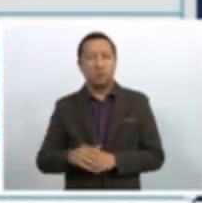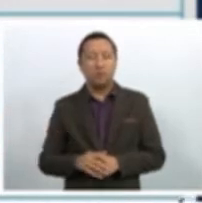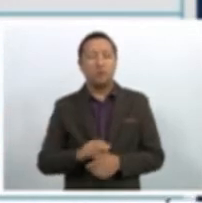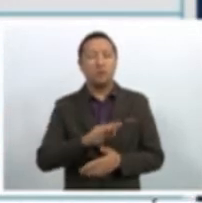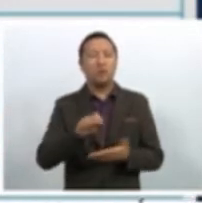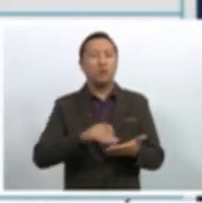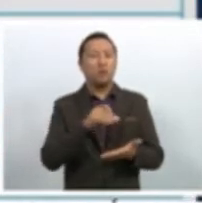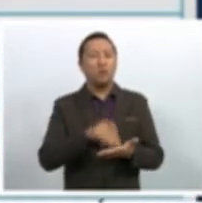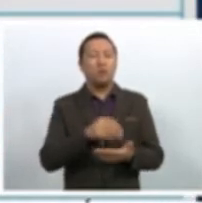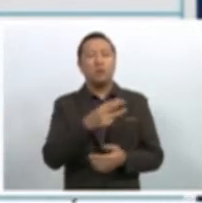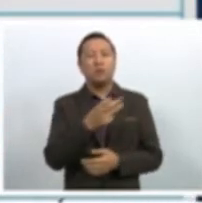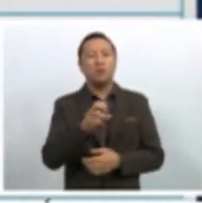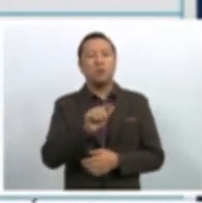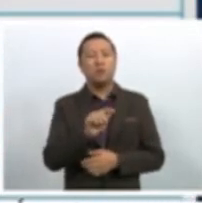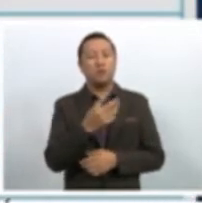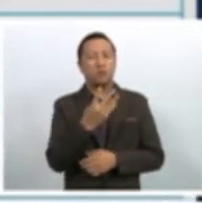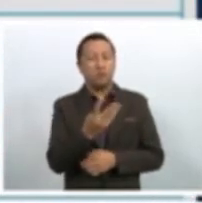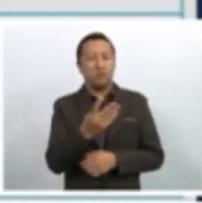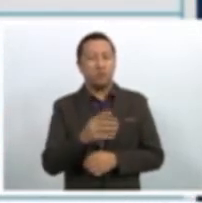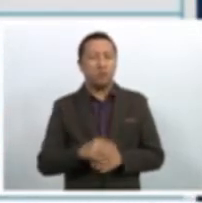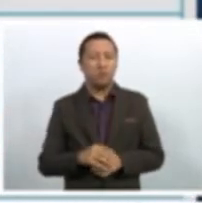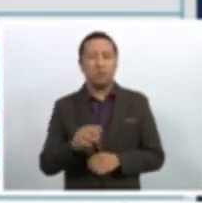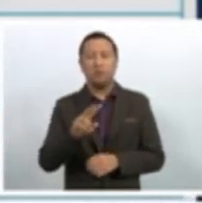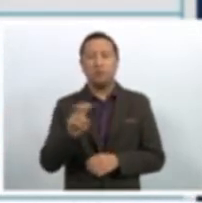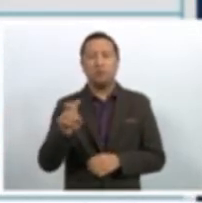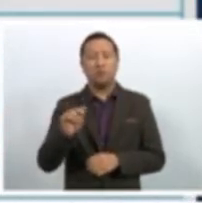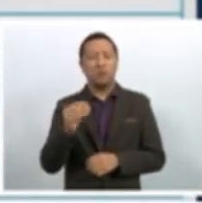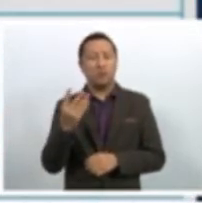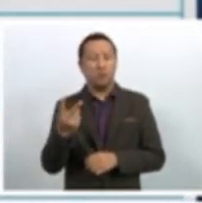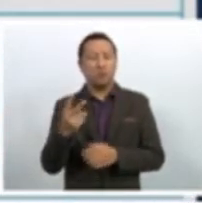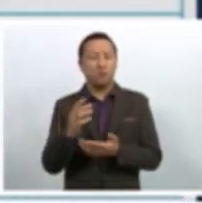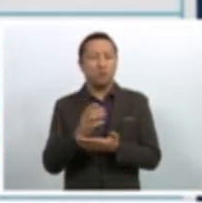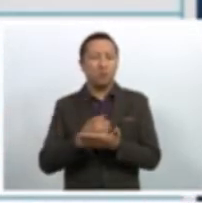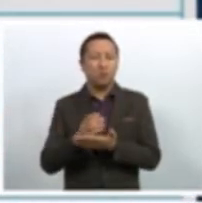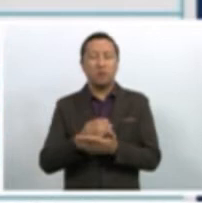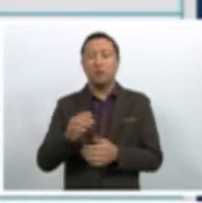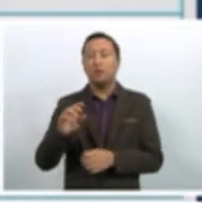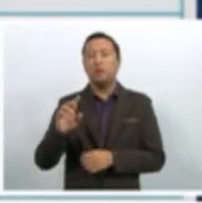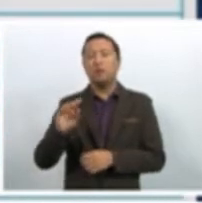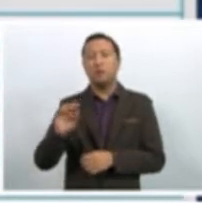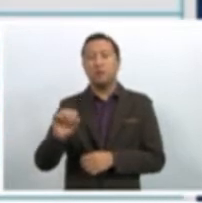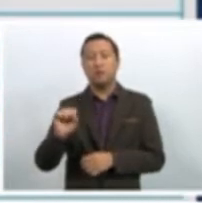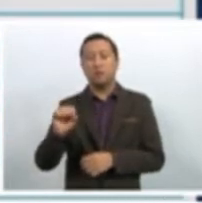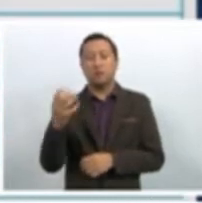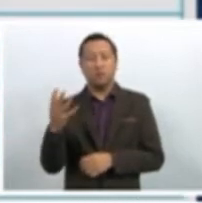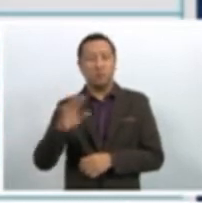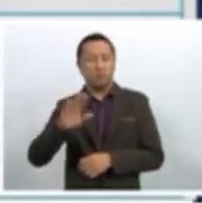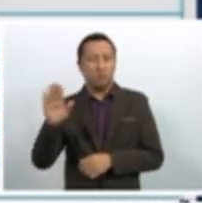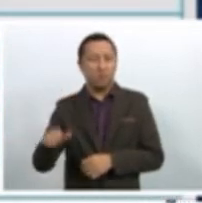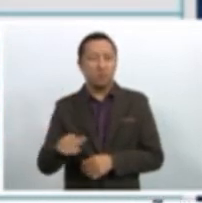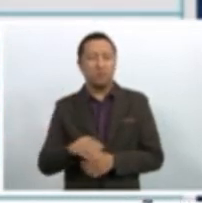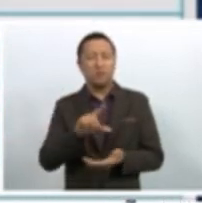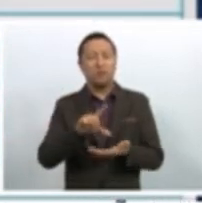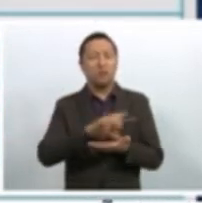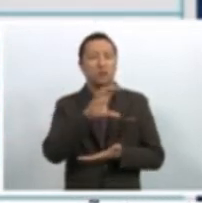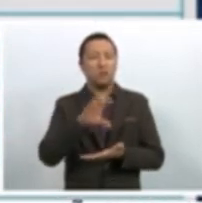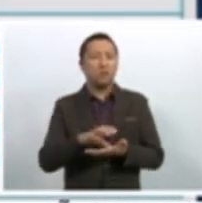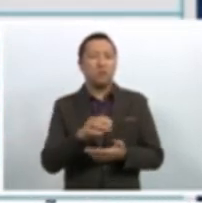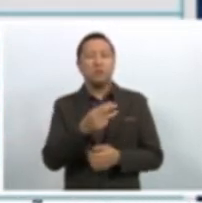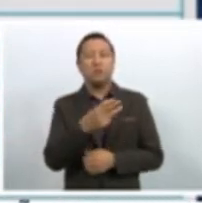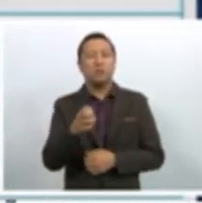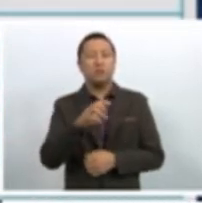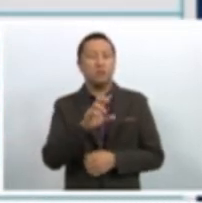Carrillo Puerto hay 374 con 292 recuperados y 54 fallecimientos. En Lázaro Cárdenas el número de casos positivos llegó